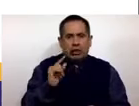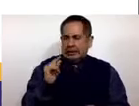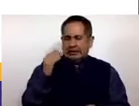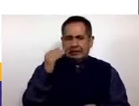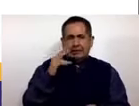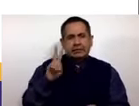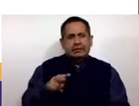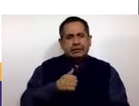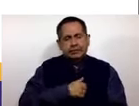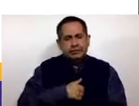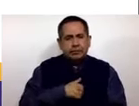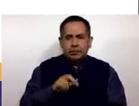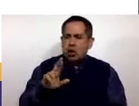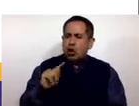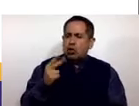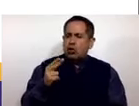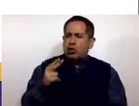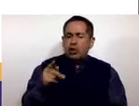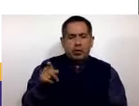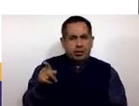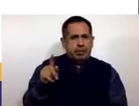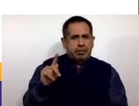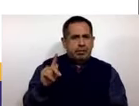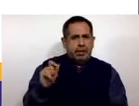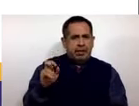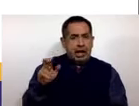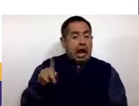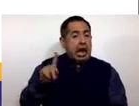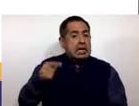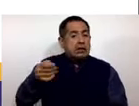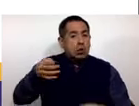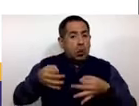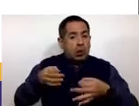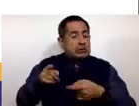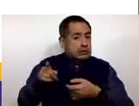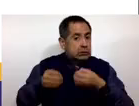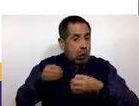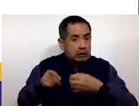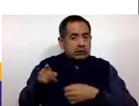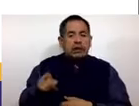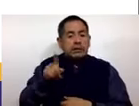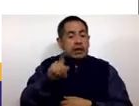fallecida Ruth Bader fue ese. Exacto. En donde un hombre pedía